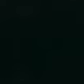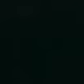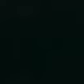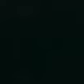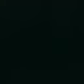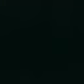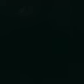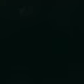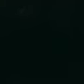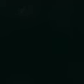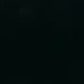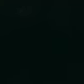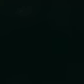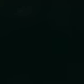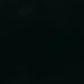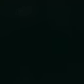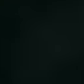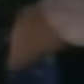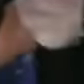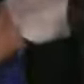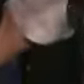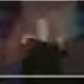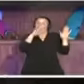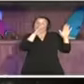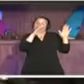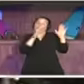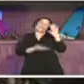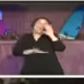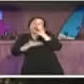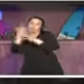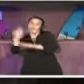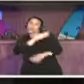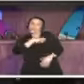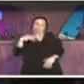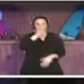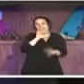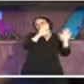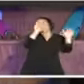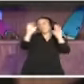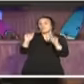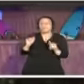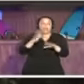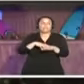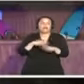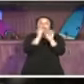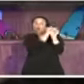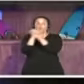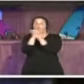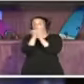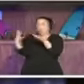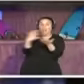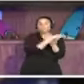Ya casi sin aliento, nos marchamos, nos queda la despedida. No queremos quedarnos sin cantar nuestra pedida. Para todos, las burgas, muchísima